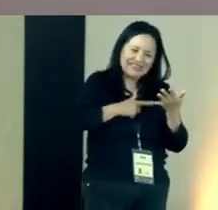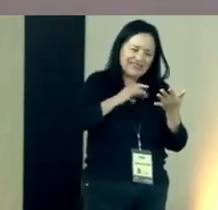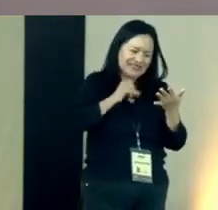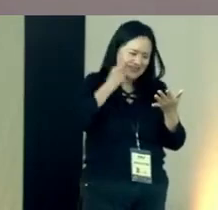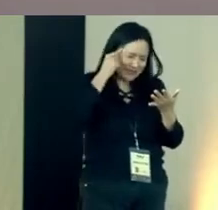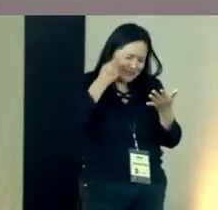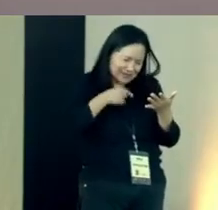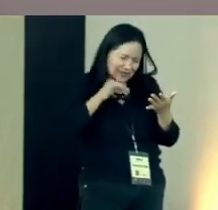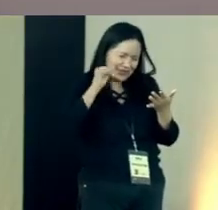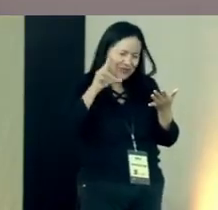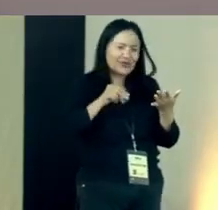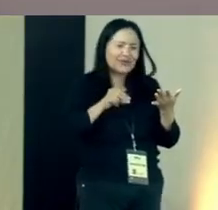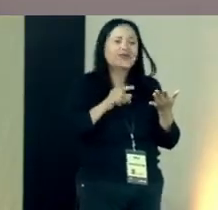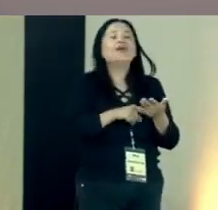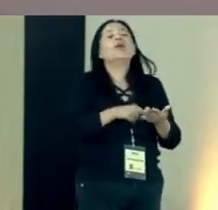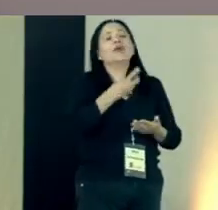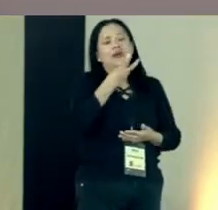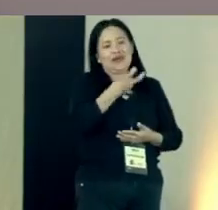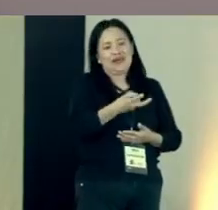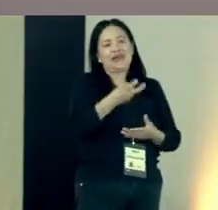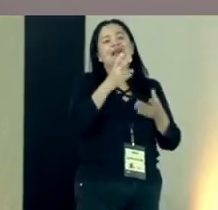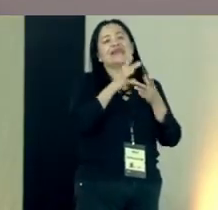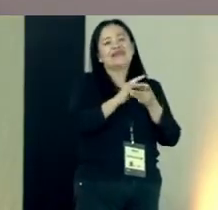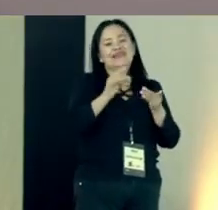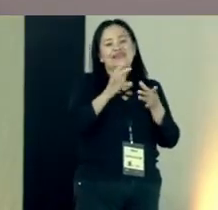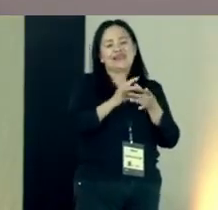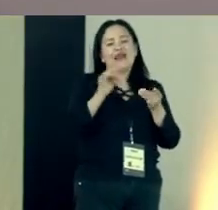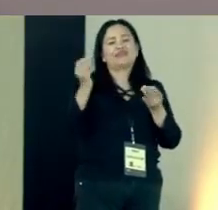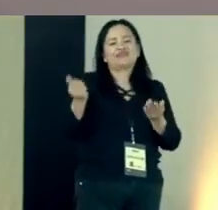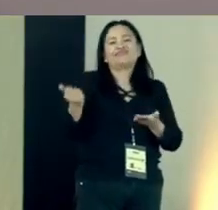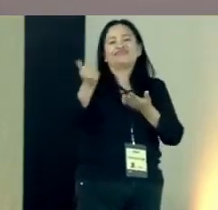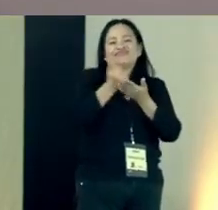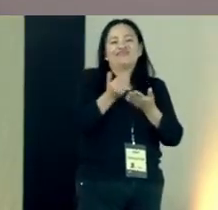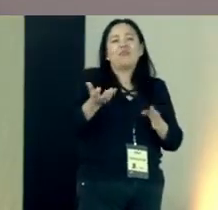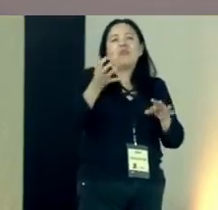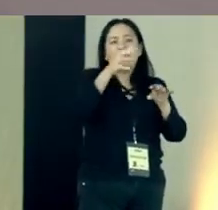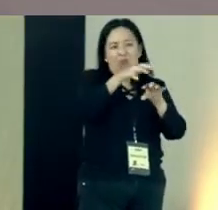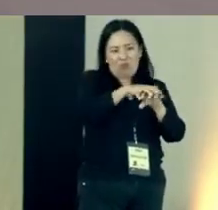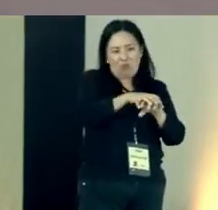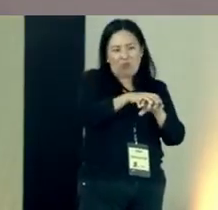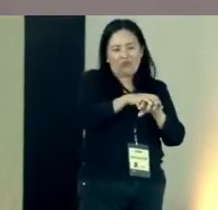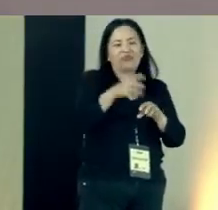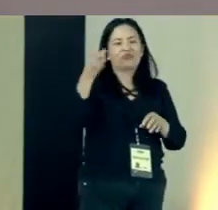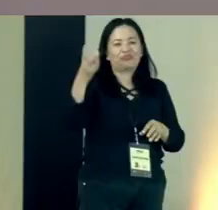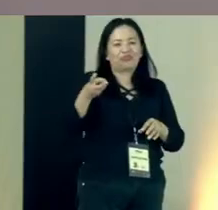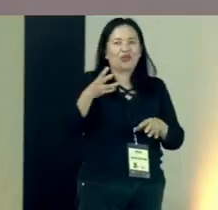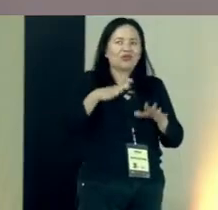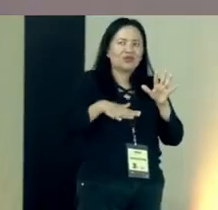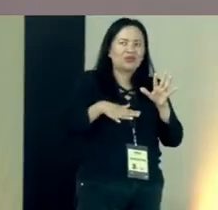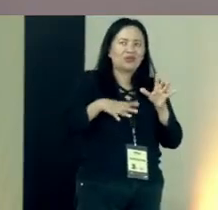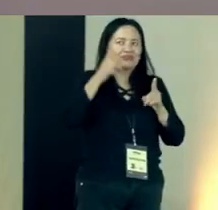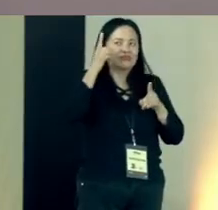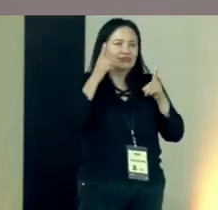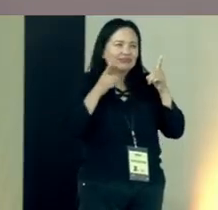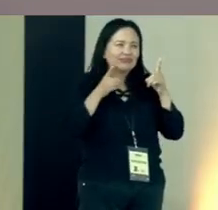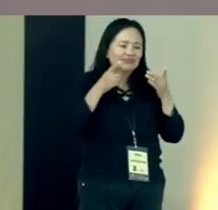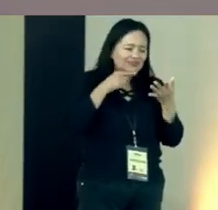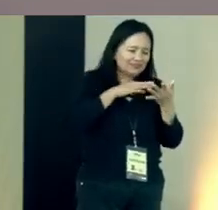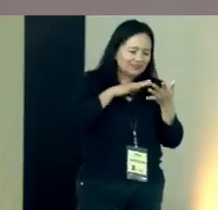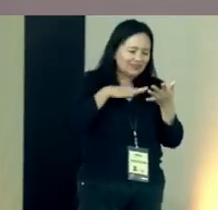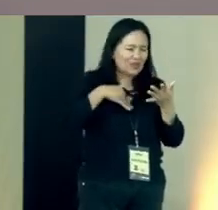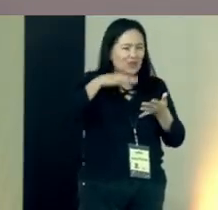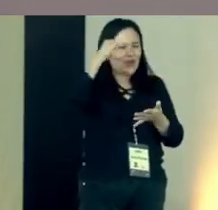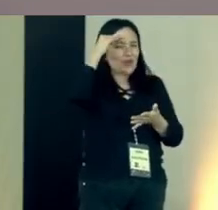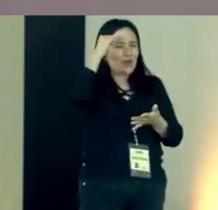¿no? ¿No? El prólogo te complementa como todas esa incertidumbre que te dejan los cuentos y te